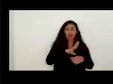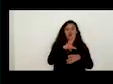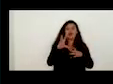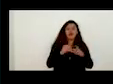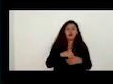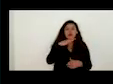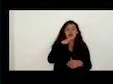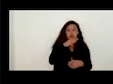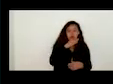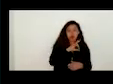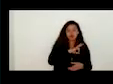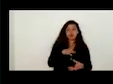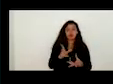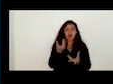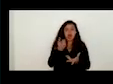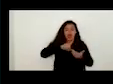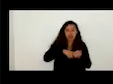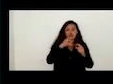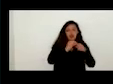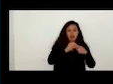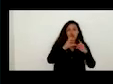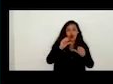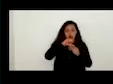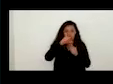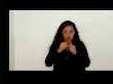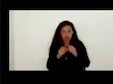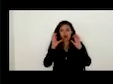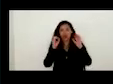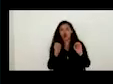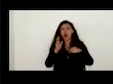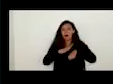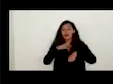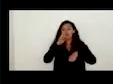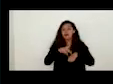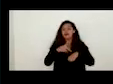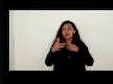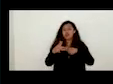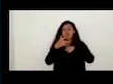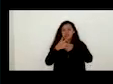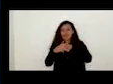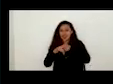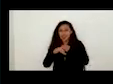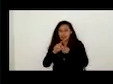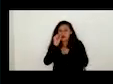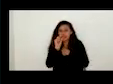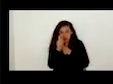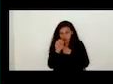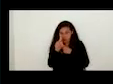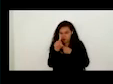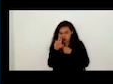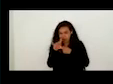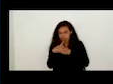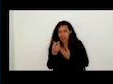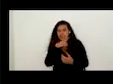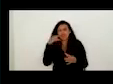generalmente bueno, puede ser relleno de frijol o de haba, o sería todavía mucho mejor si es de requesón porque lleva un poquito de proteína, un poquito de